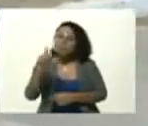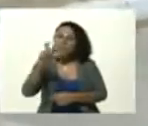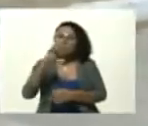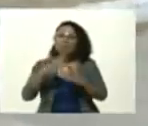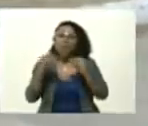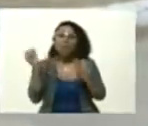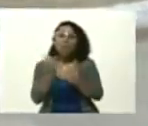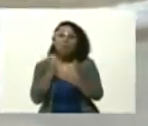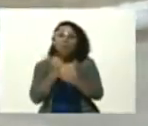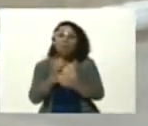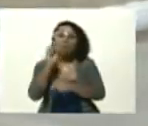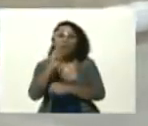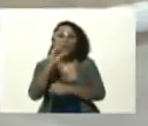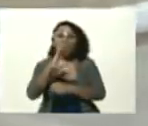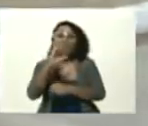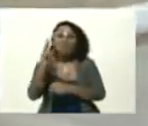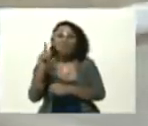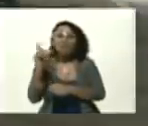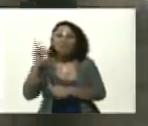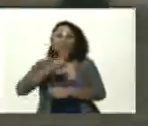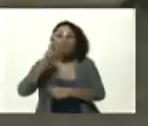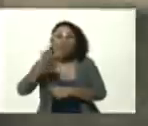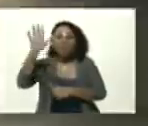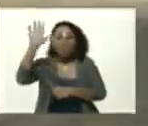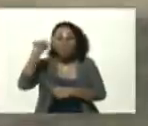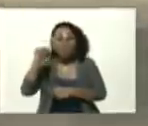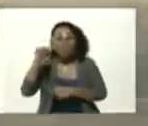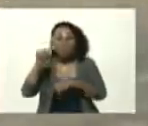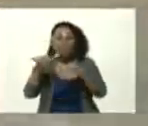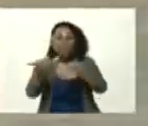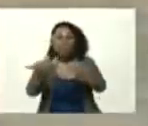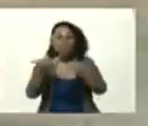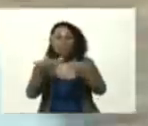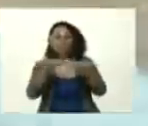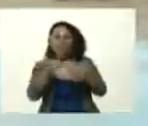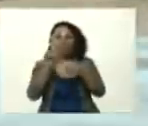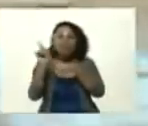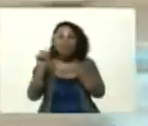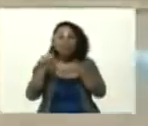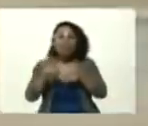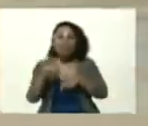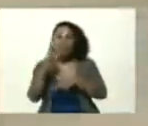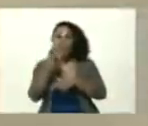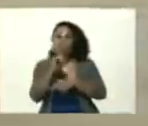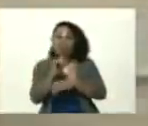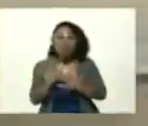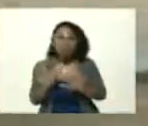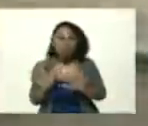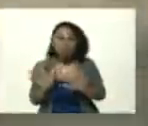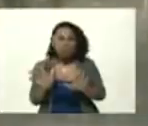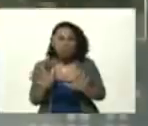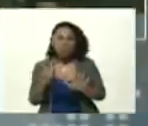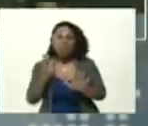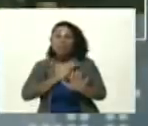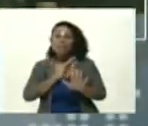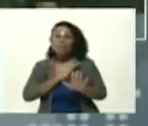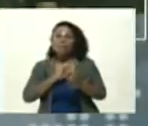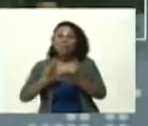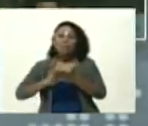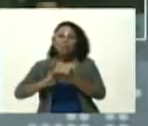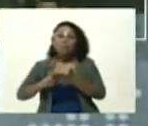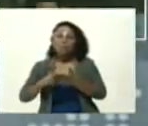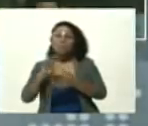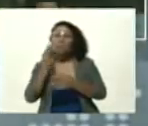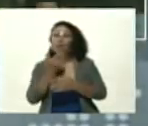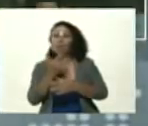los trabajadores de la UCB, requieren de baños dignos, y eso hoy no existe. Tenemos que recuperar, por